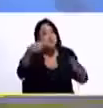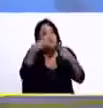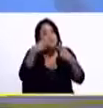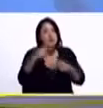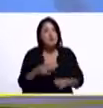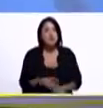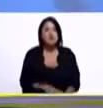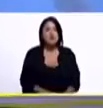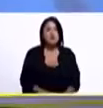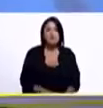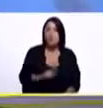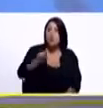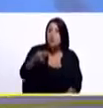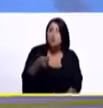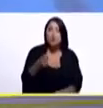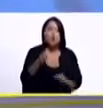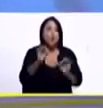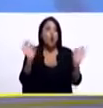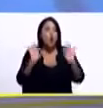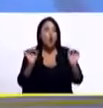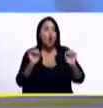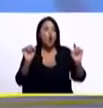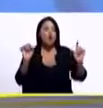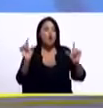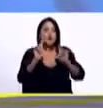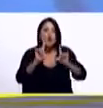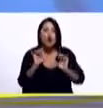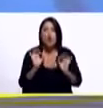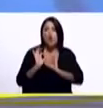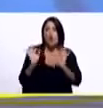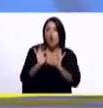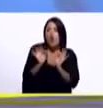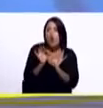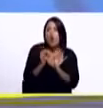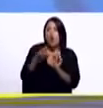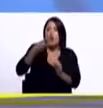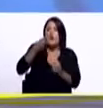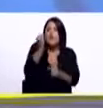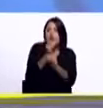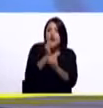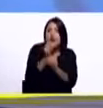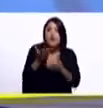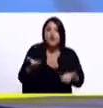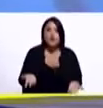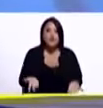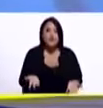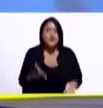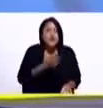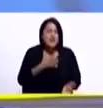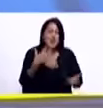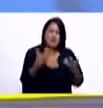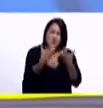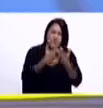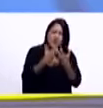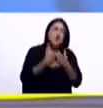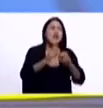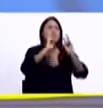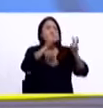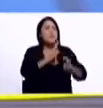por medios, por redes. ¿Quién quiere violencia? ¿Quién quiere que los asuntos de Venezuela